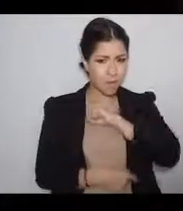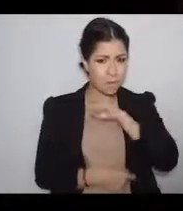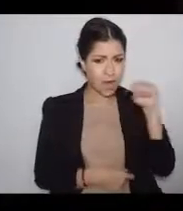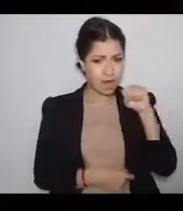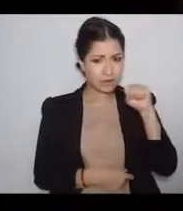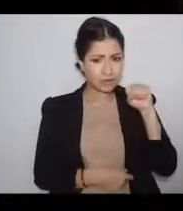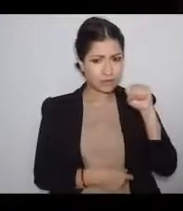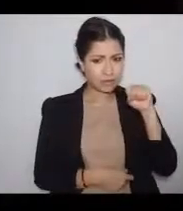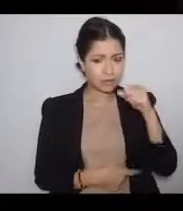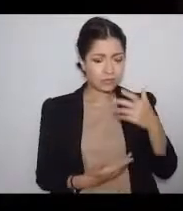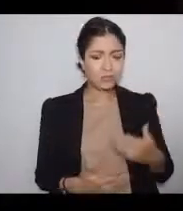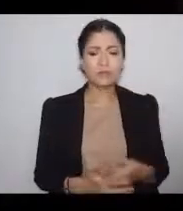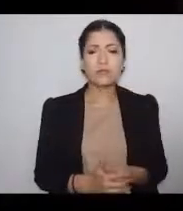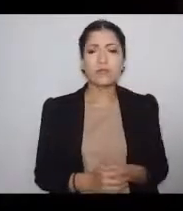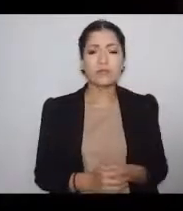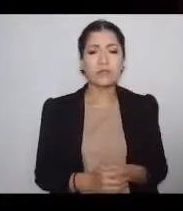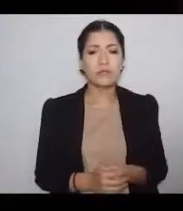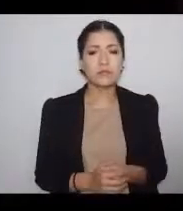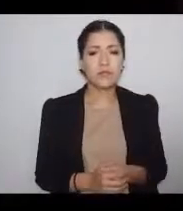Ternagel te odia.